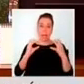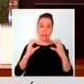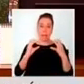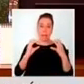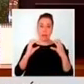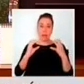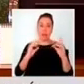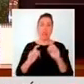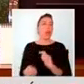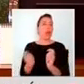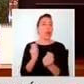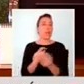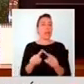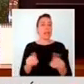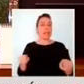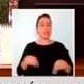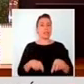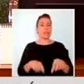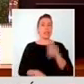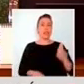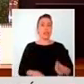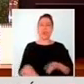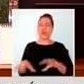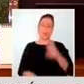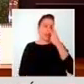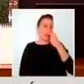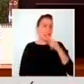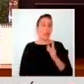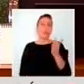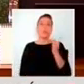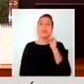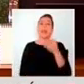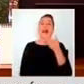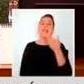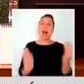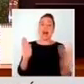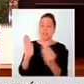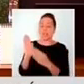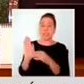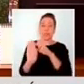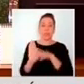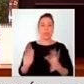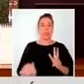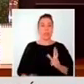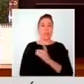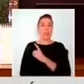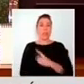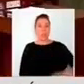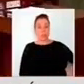transformemos un espacio republicano en algo que no corresponde. Usted está inscrito para hablar a favor de este proyecto, señor diputado.